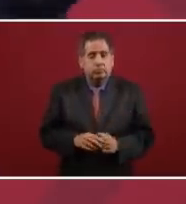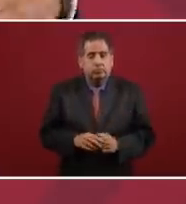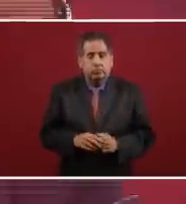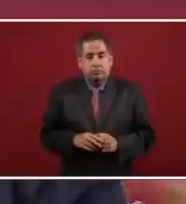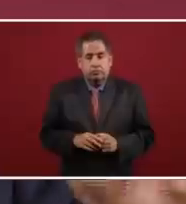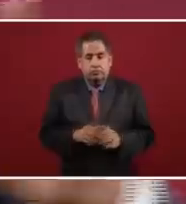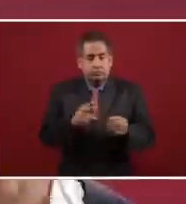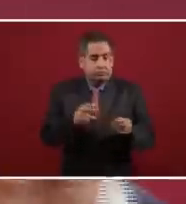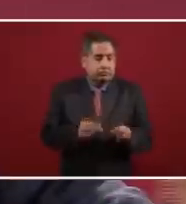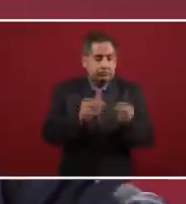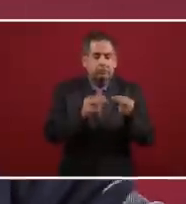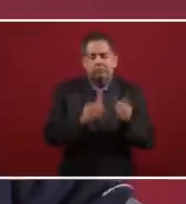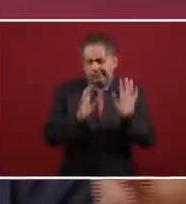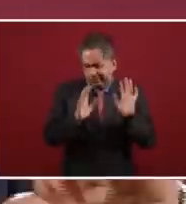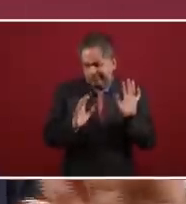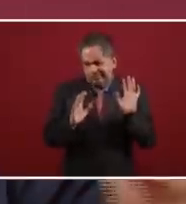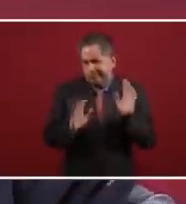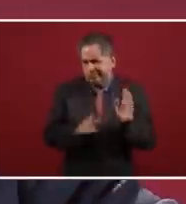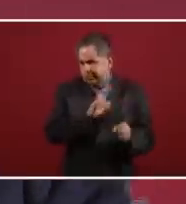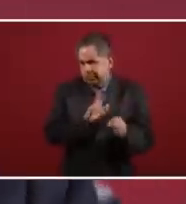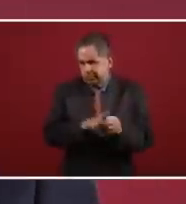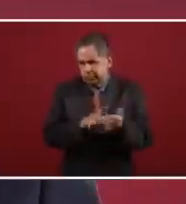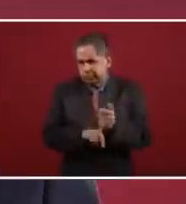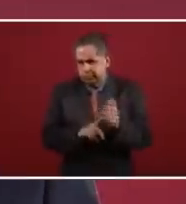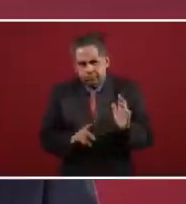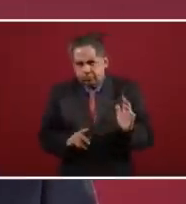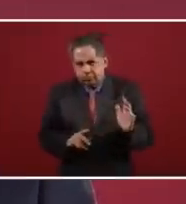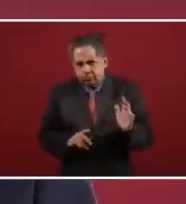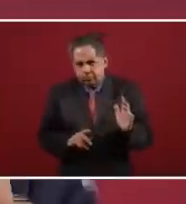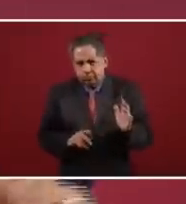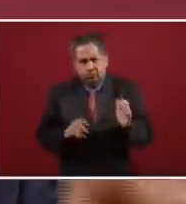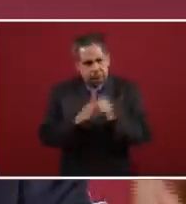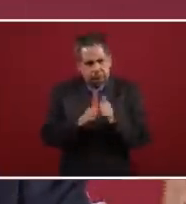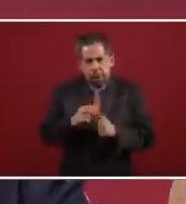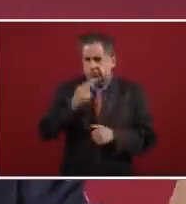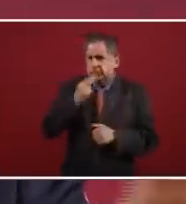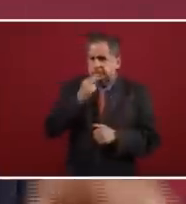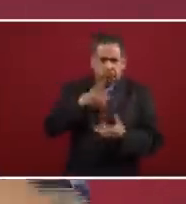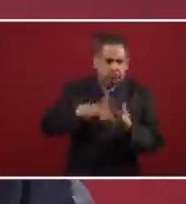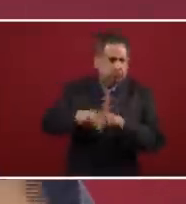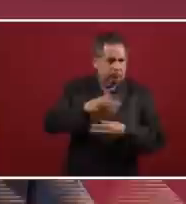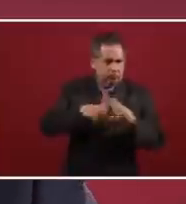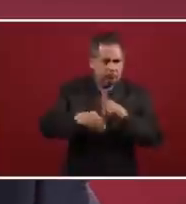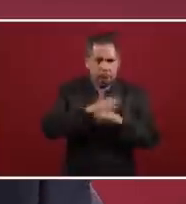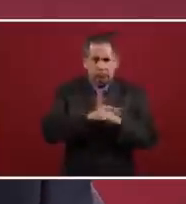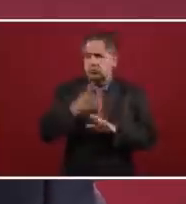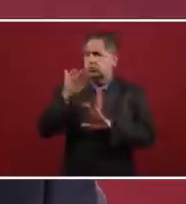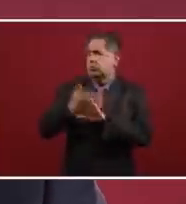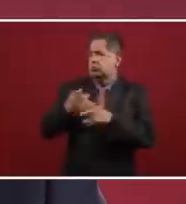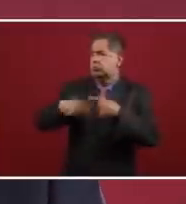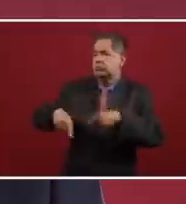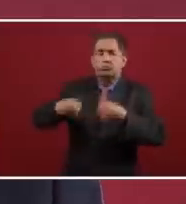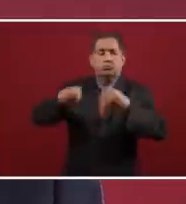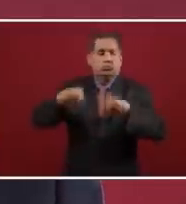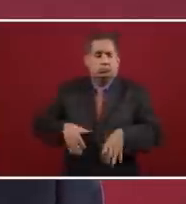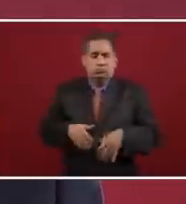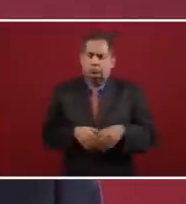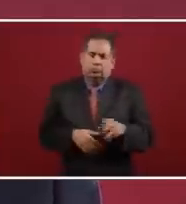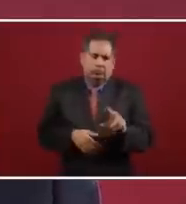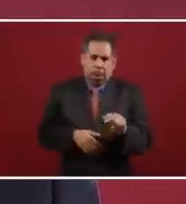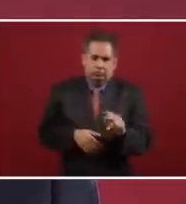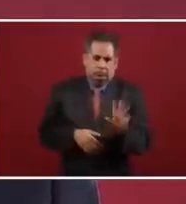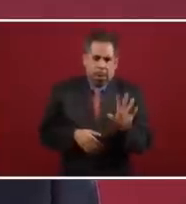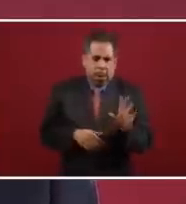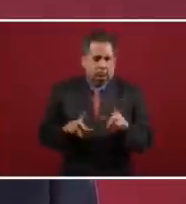se hagan negocios pero utilidades razonables que no se afecte el interés